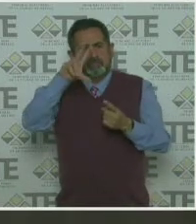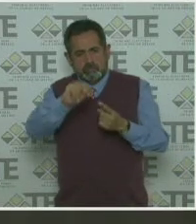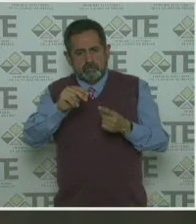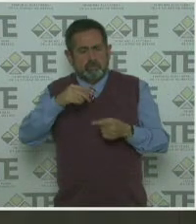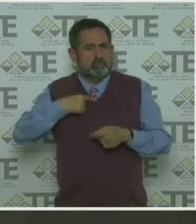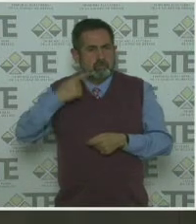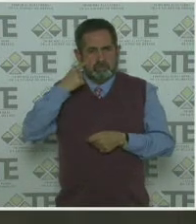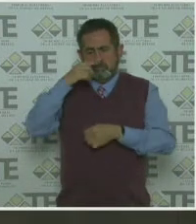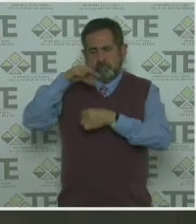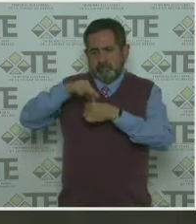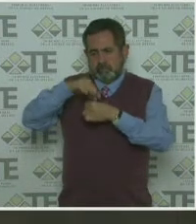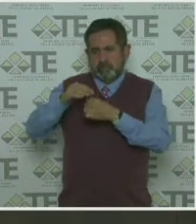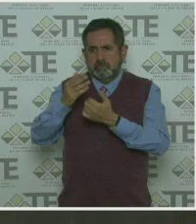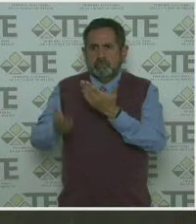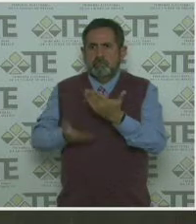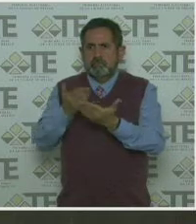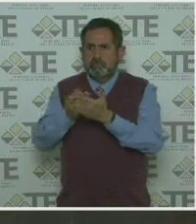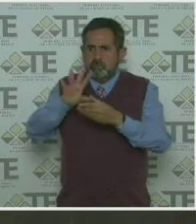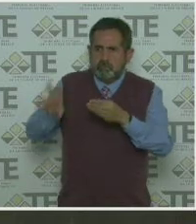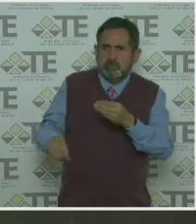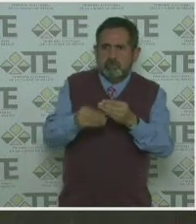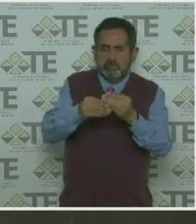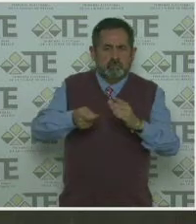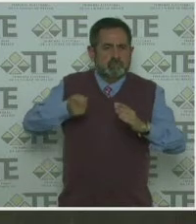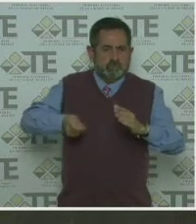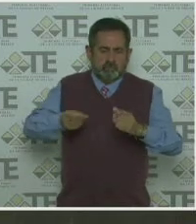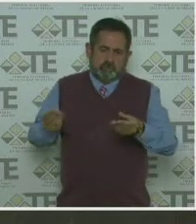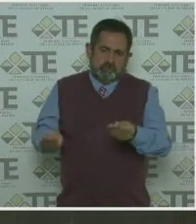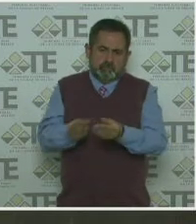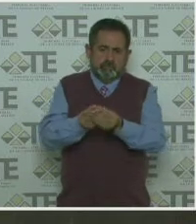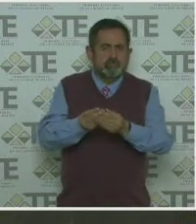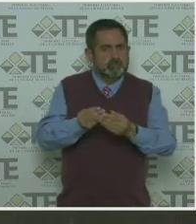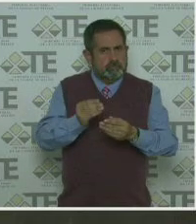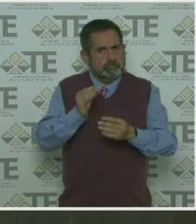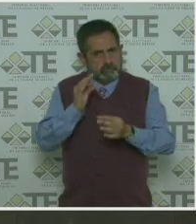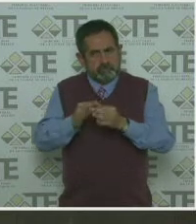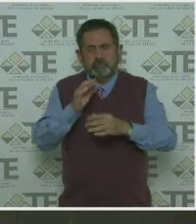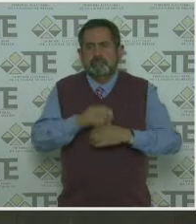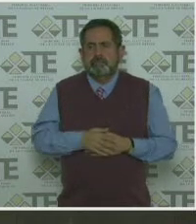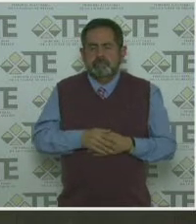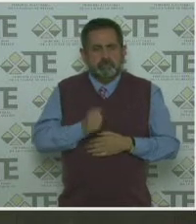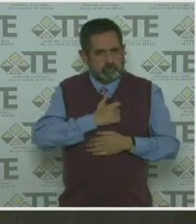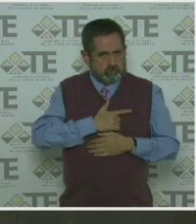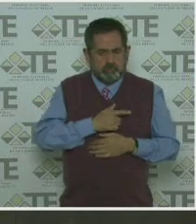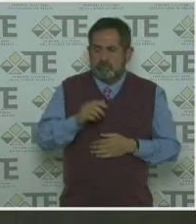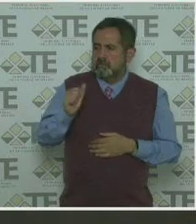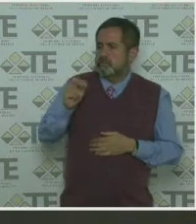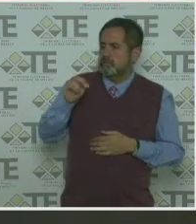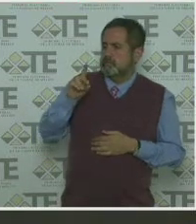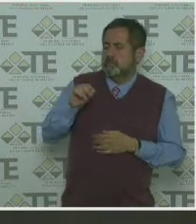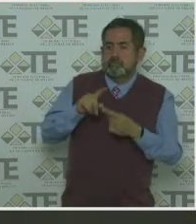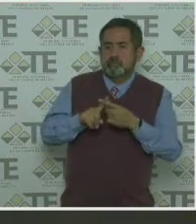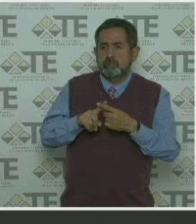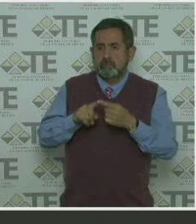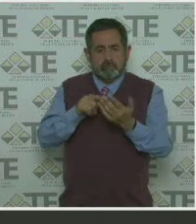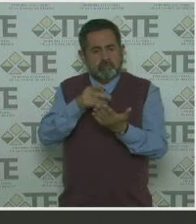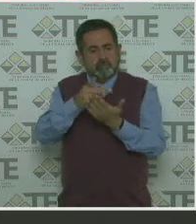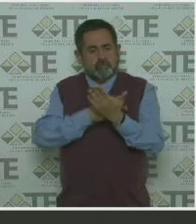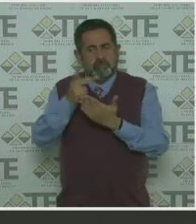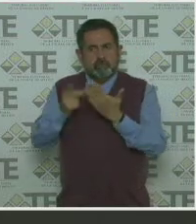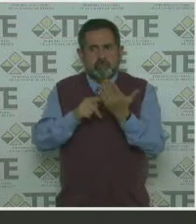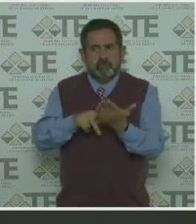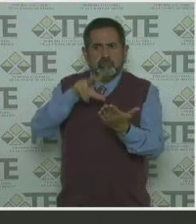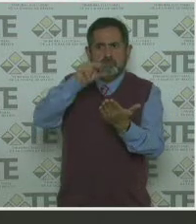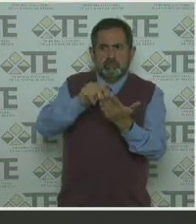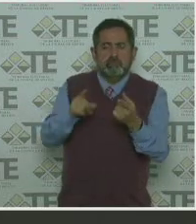contra con voto particular que solicito de una vez sea agregado a la sentencia, por favor. Sí, con gusto. Magistrado Armando Ambriz Hernández. En contra del proyecto